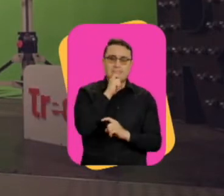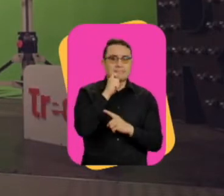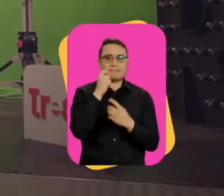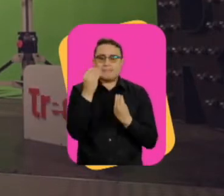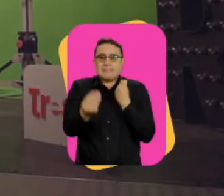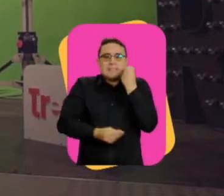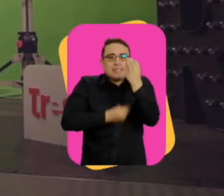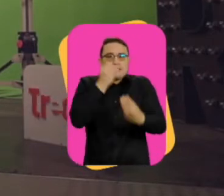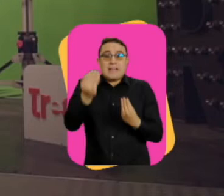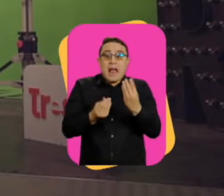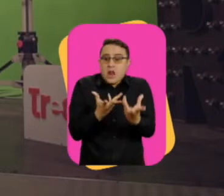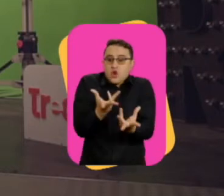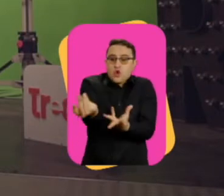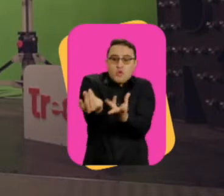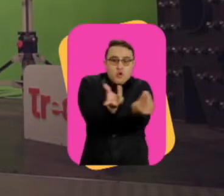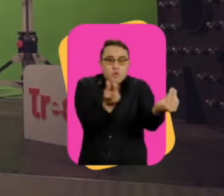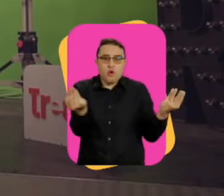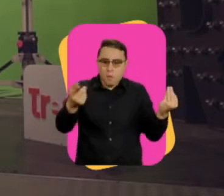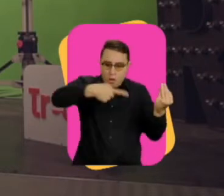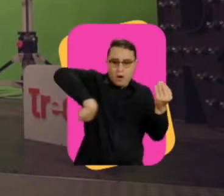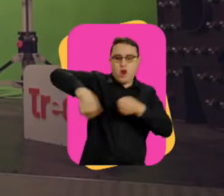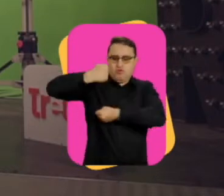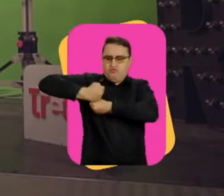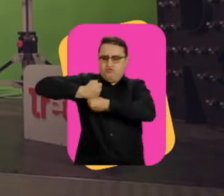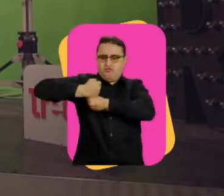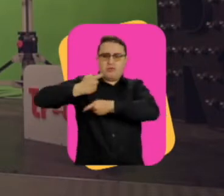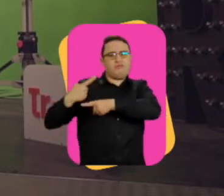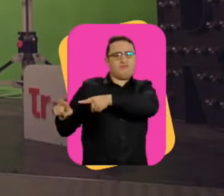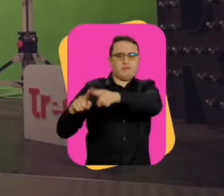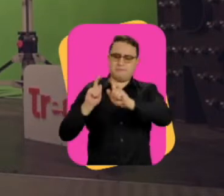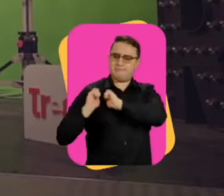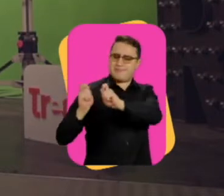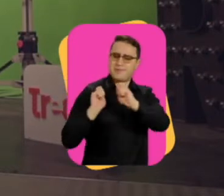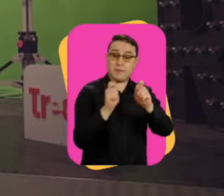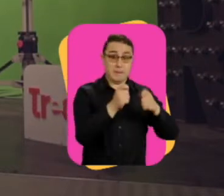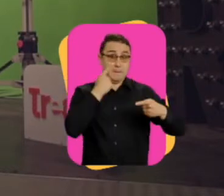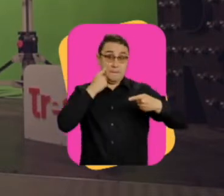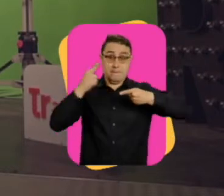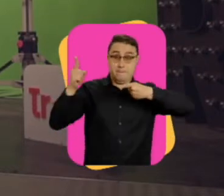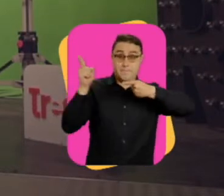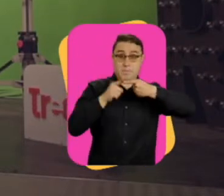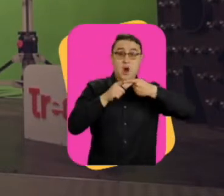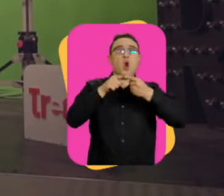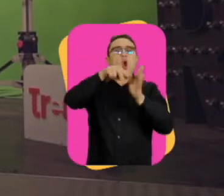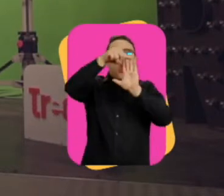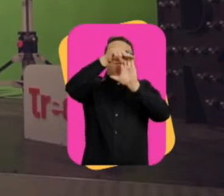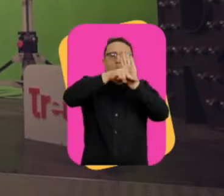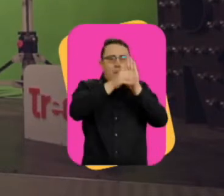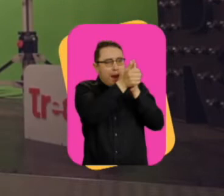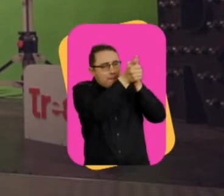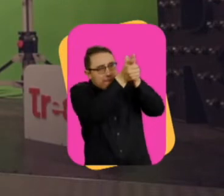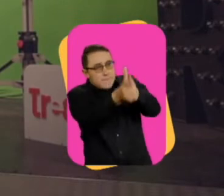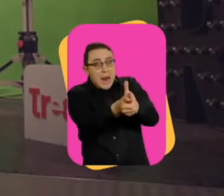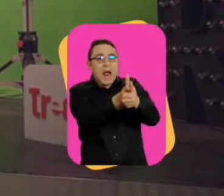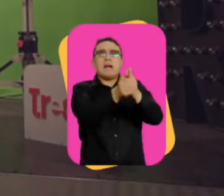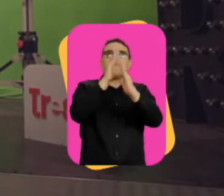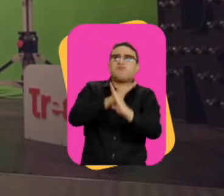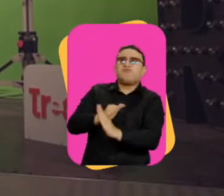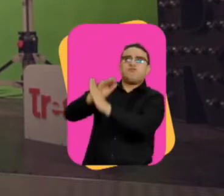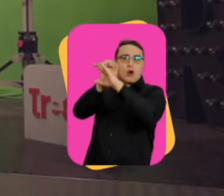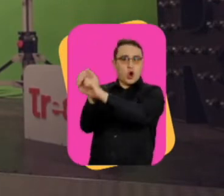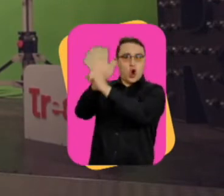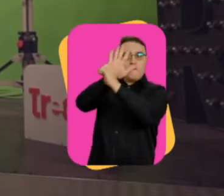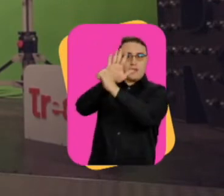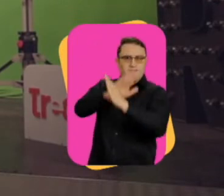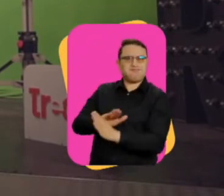varios frentes de trabajo. Lo primero que hicimos fue generar unos protocolos de bioseguridad en